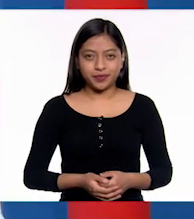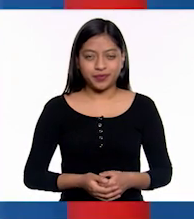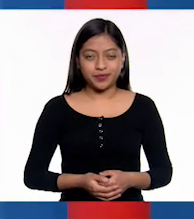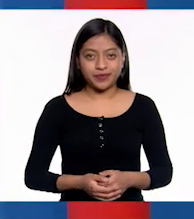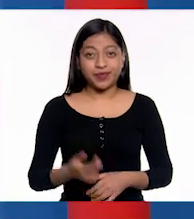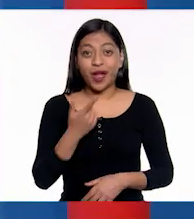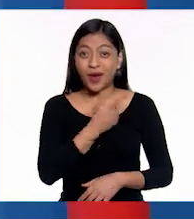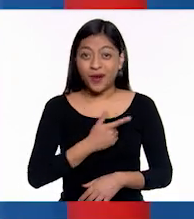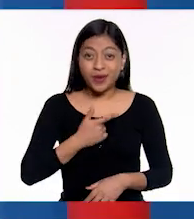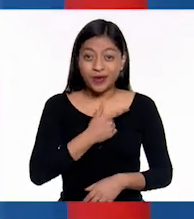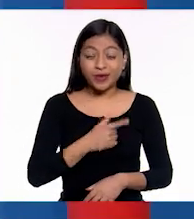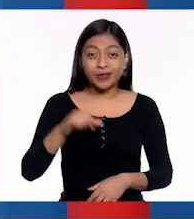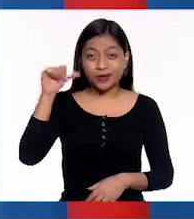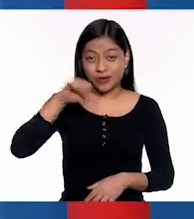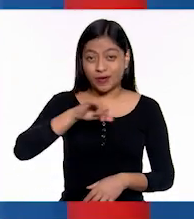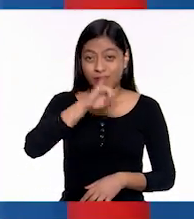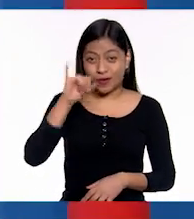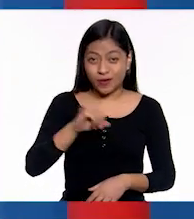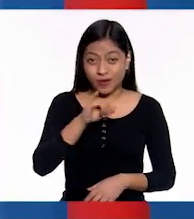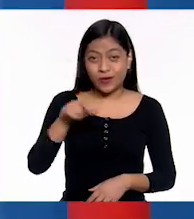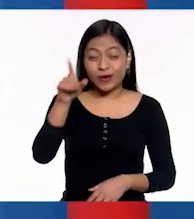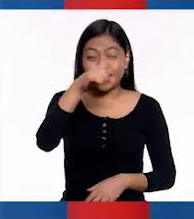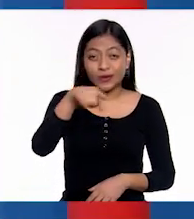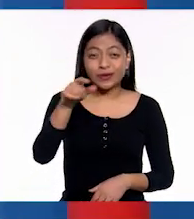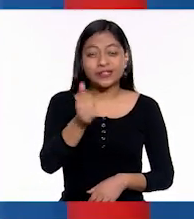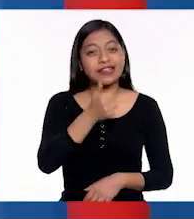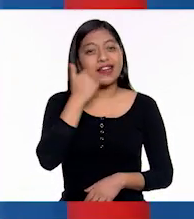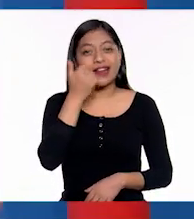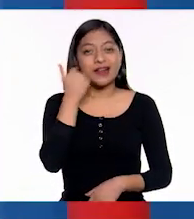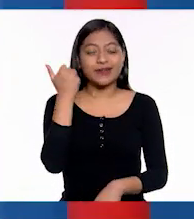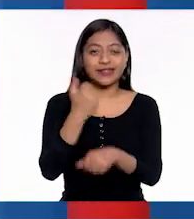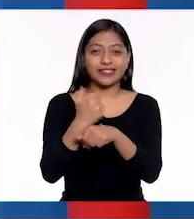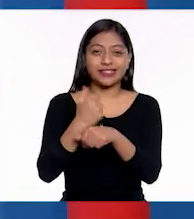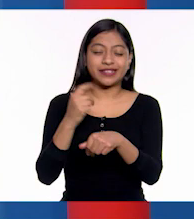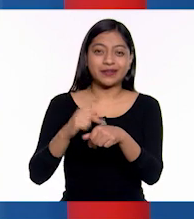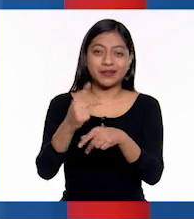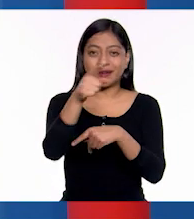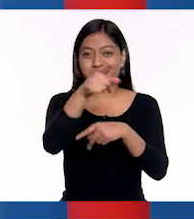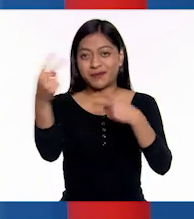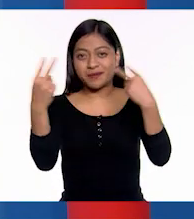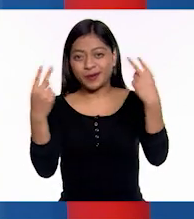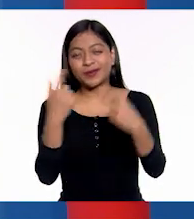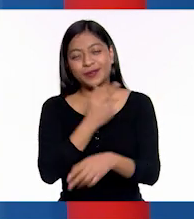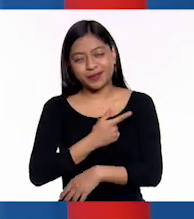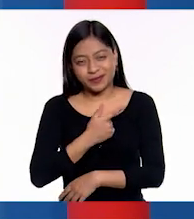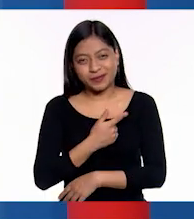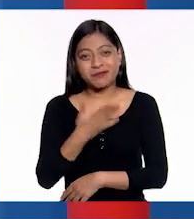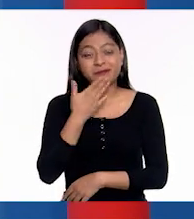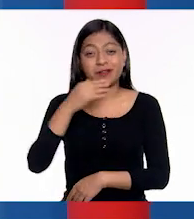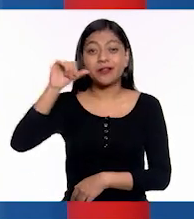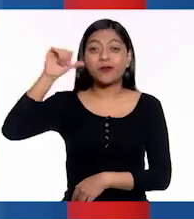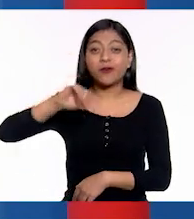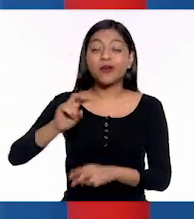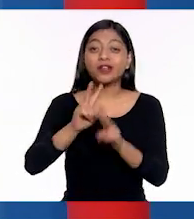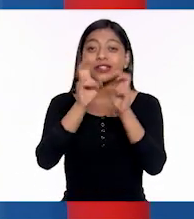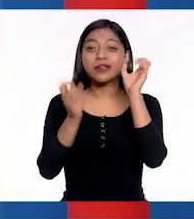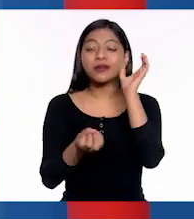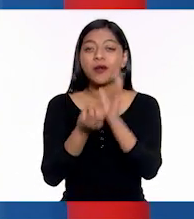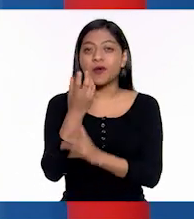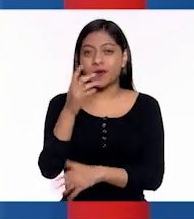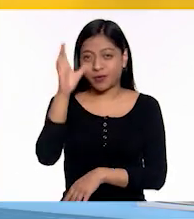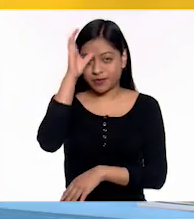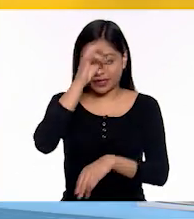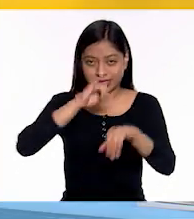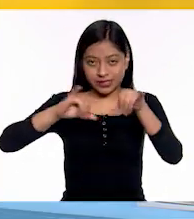Qué gusto estar este jueves con los alumnos y las alumnas de sexto grado, ya que el día de hoy iniciaremos otro tema de nuestro programa de Ciencias